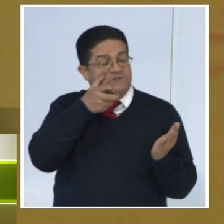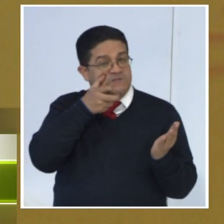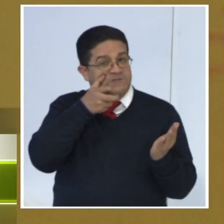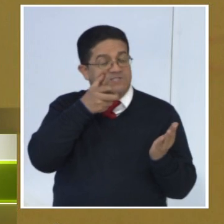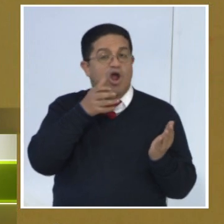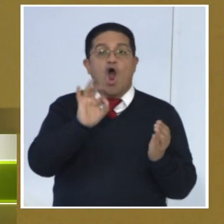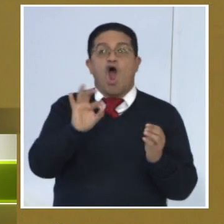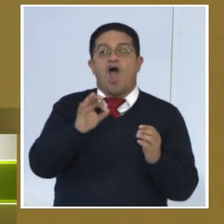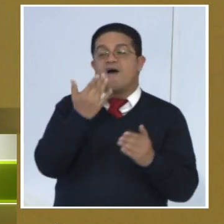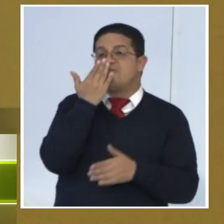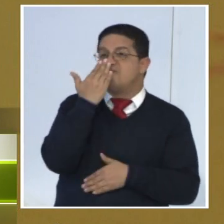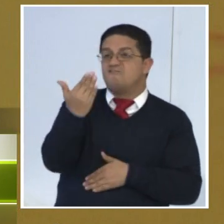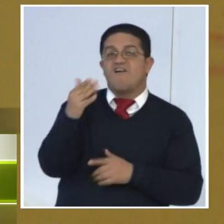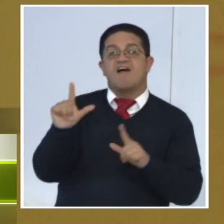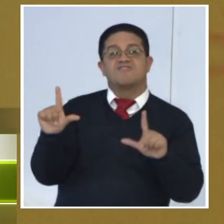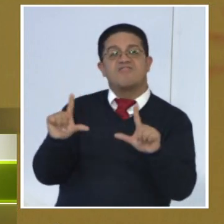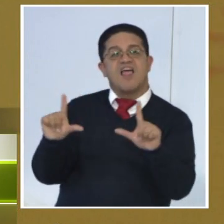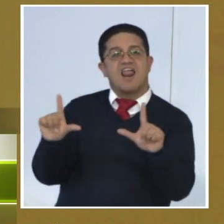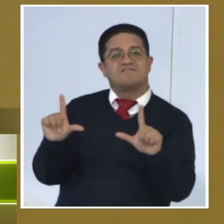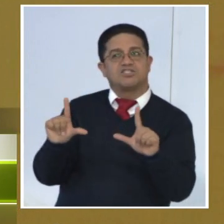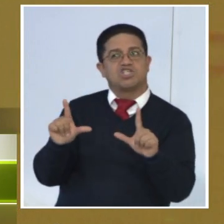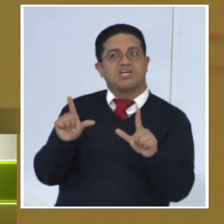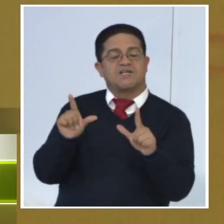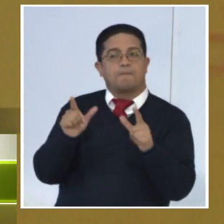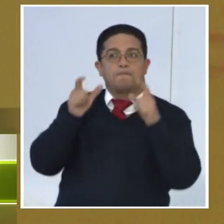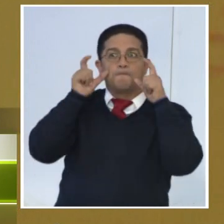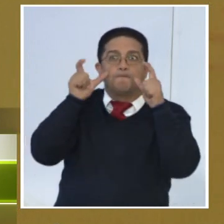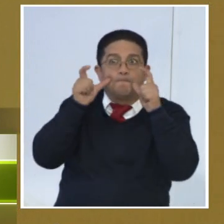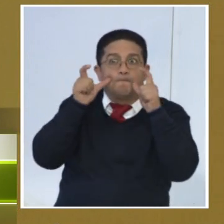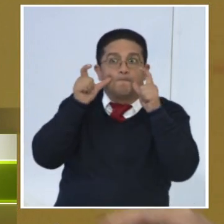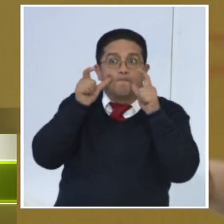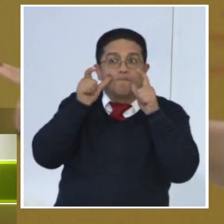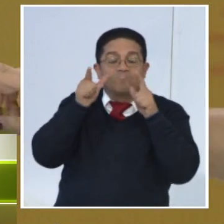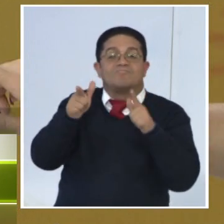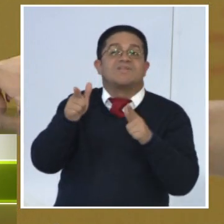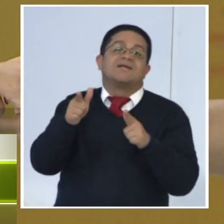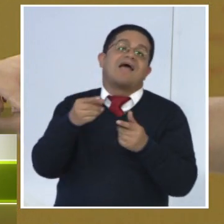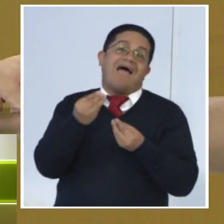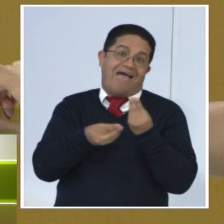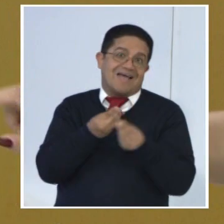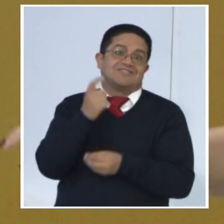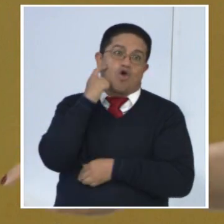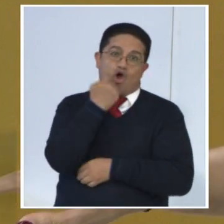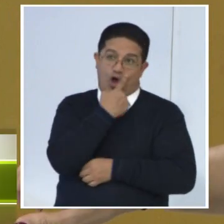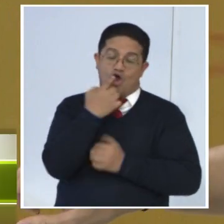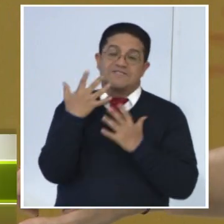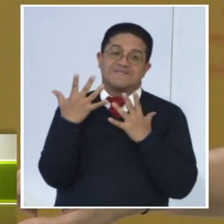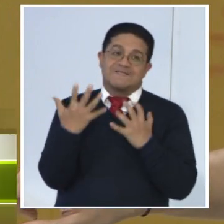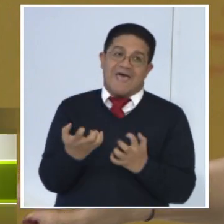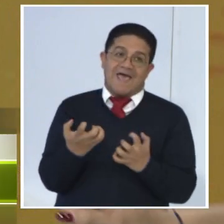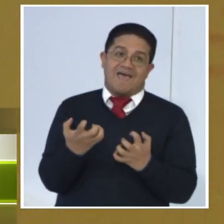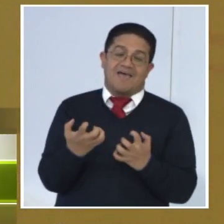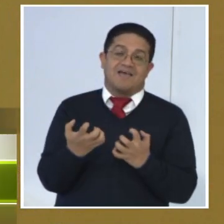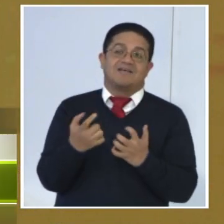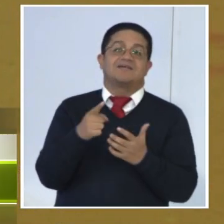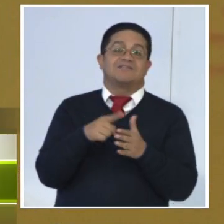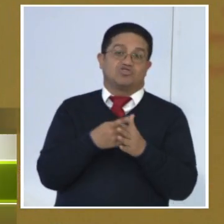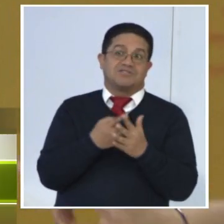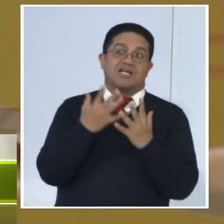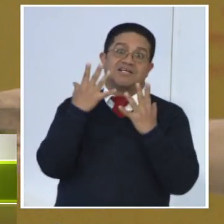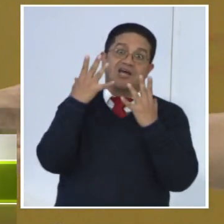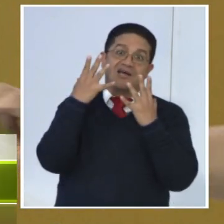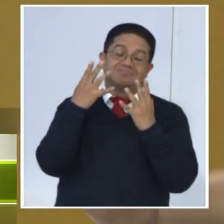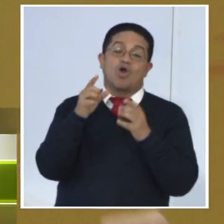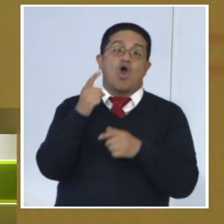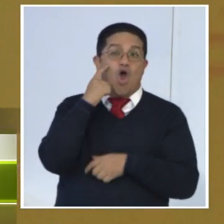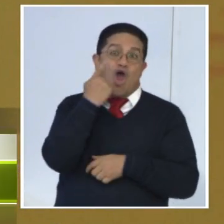el televisor, está con los dispositivos electrónicos, tiende a producir resequedad ocular y esa resequedad ocular a la vez produce cansancio